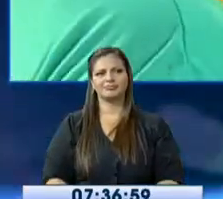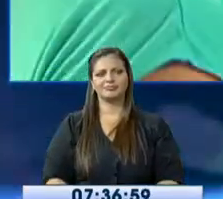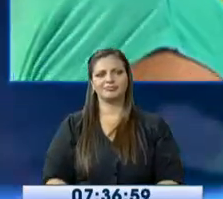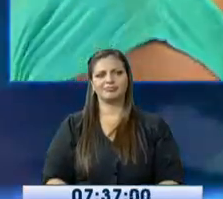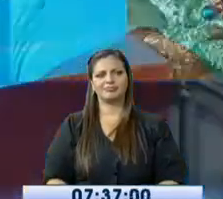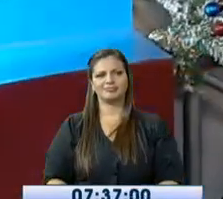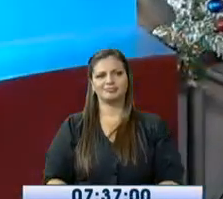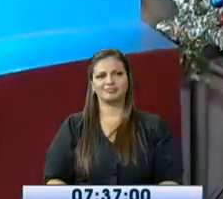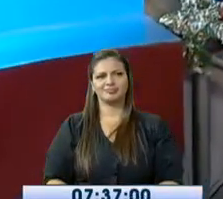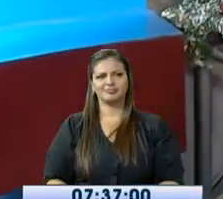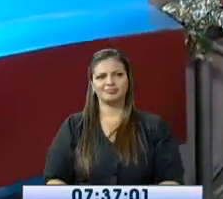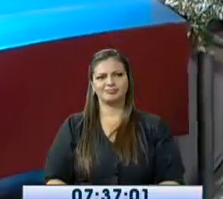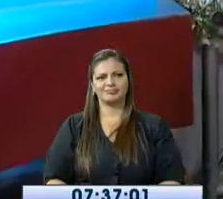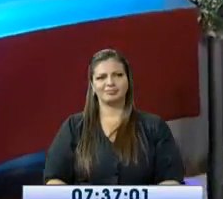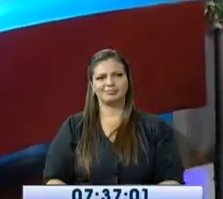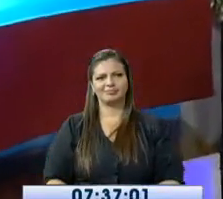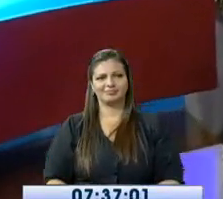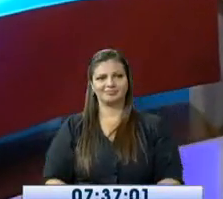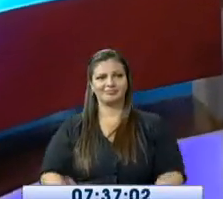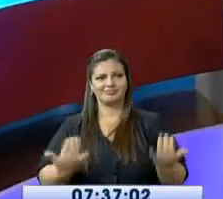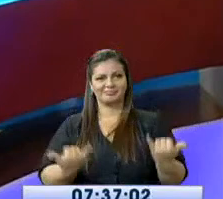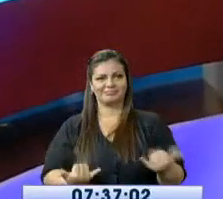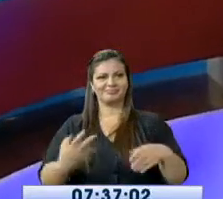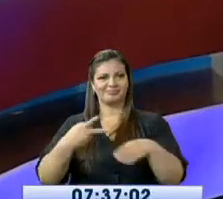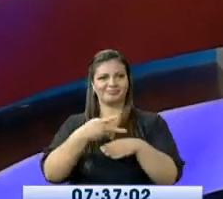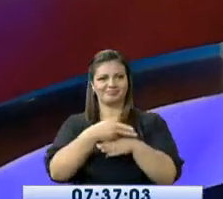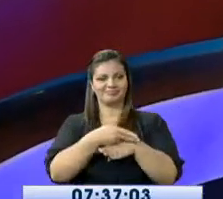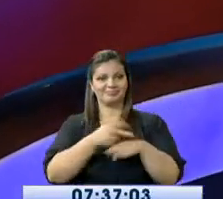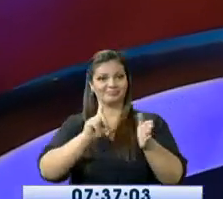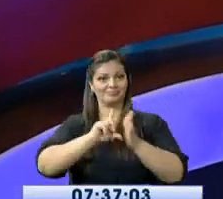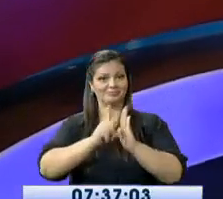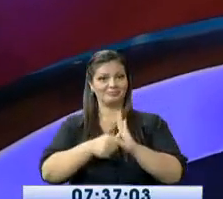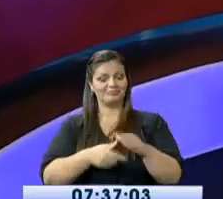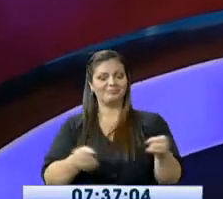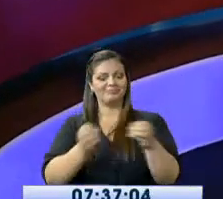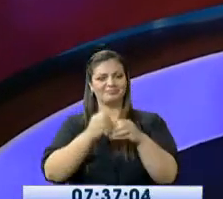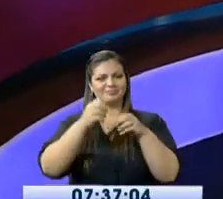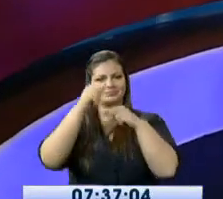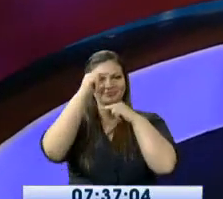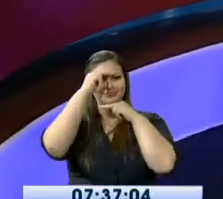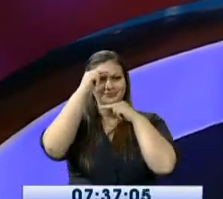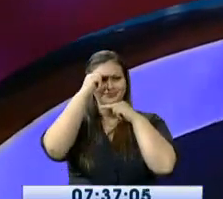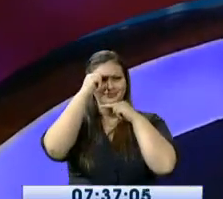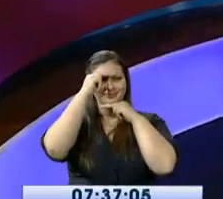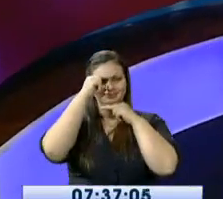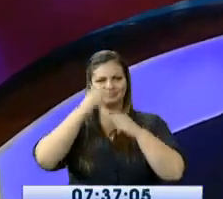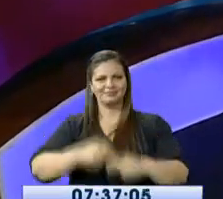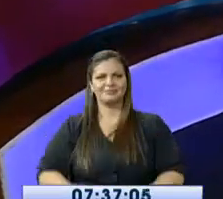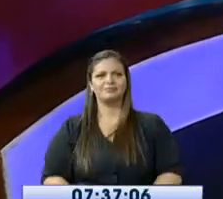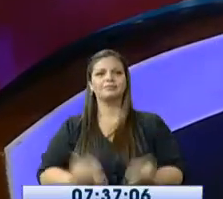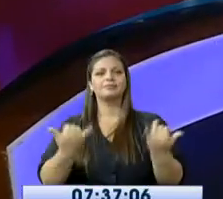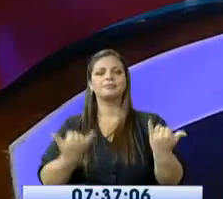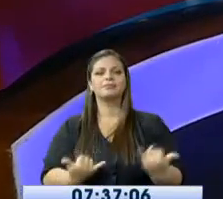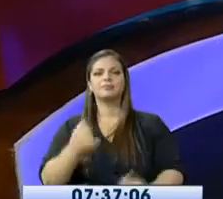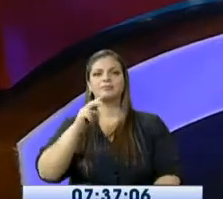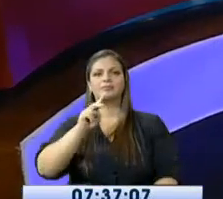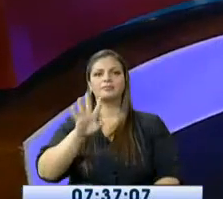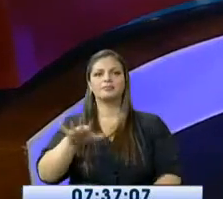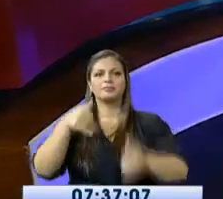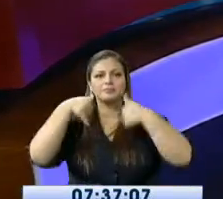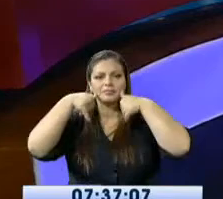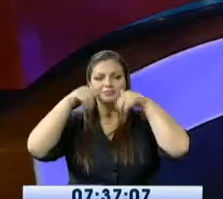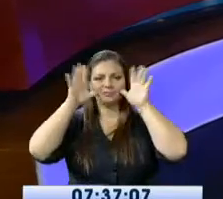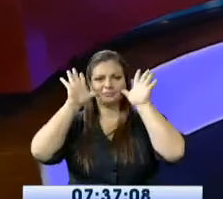Y con esto, dicho esto, nos vamos a una pausa comercial, pero ya seguimos con más de La Noticia, este 24 de diciembre, día de